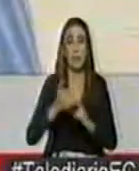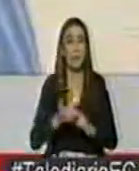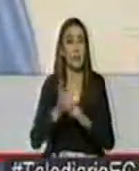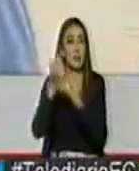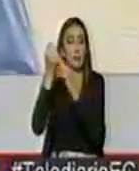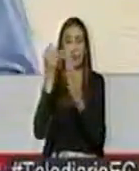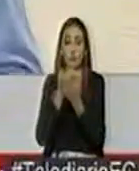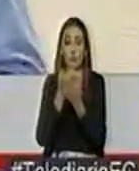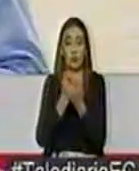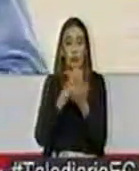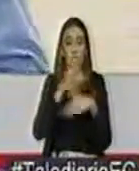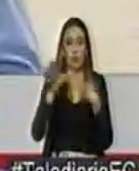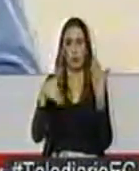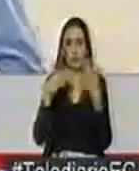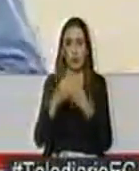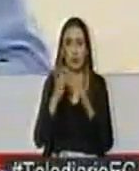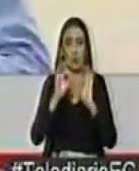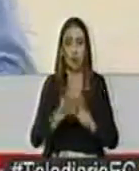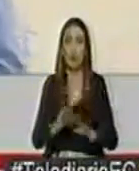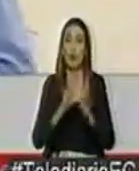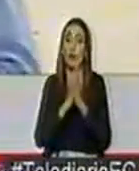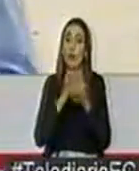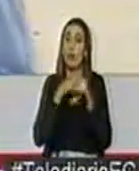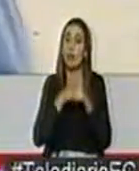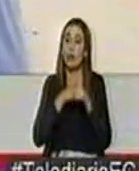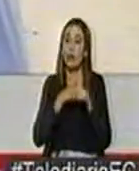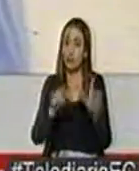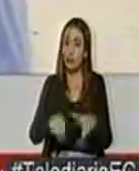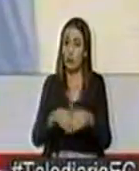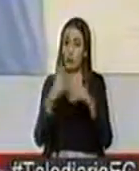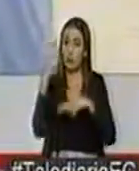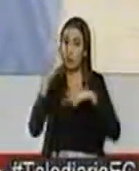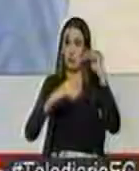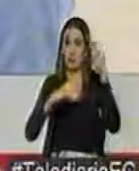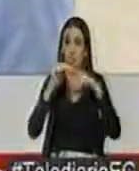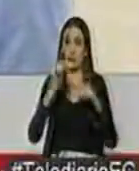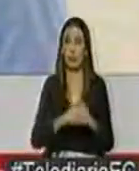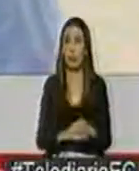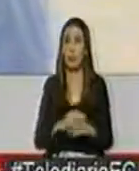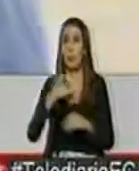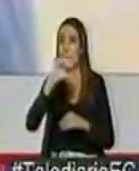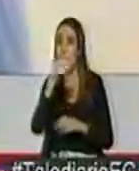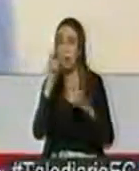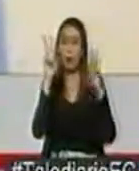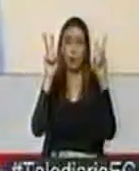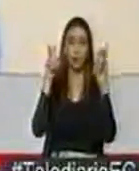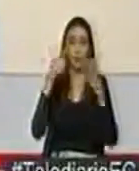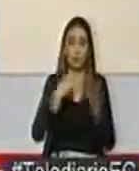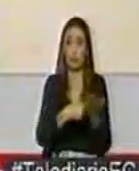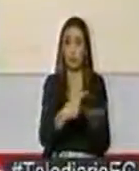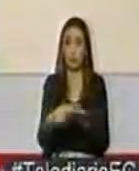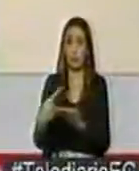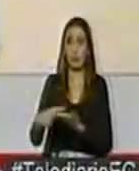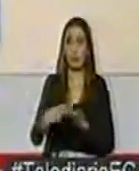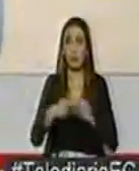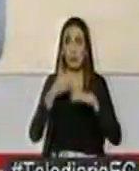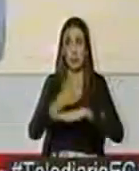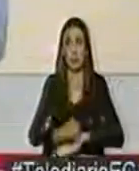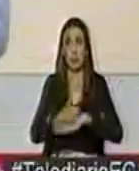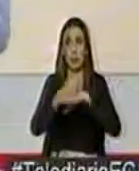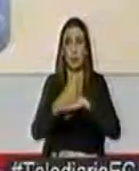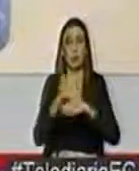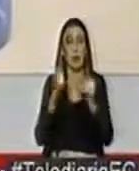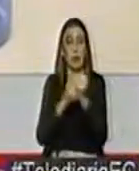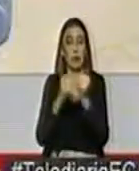los estudios y esperamos que pronto se adjudique y arranque la construcción como esperamos. Claro que sí. ¿Qué otros temas se abordarán en esta reunión de gabinete que ya en pocos